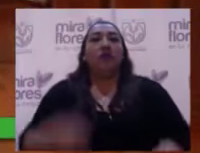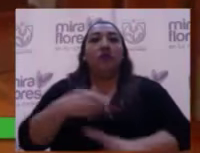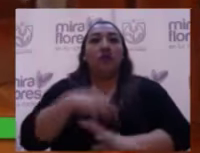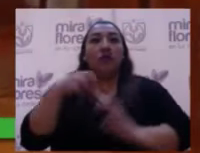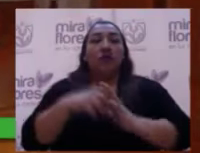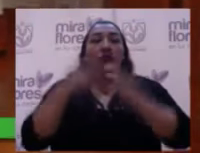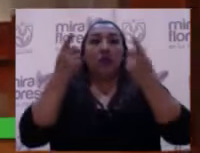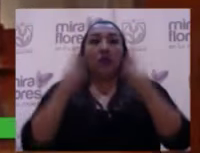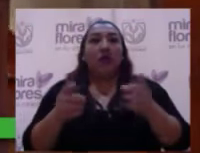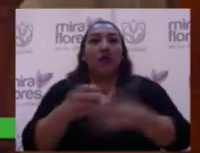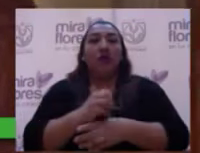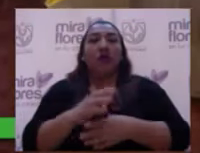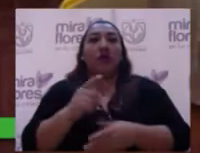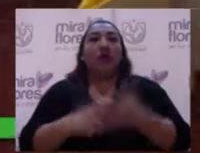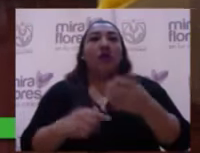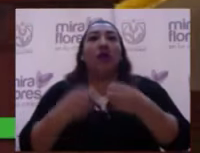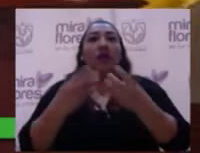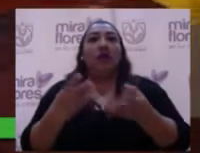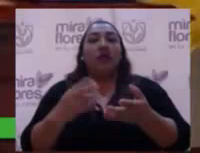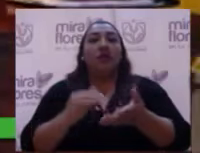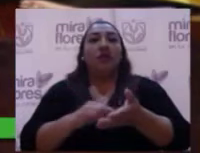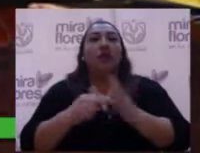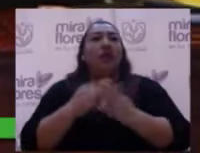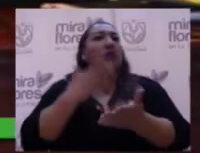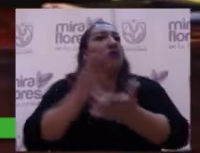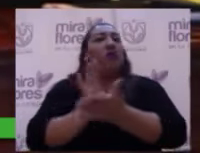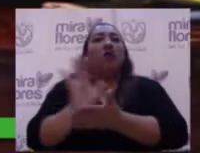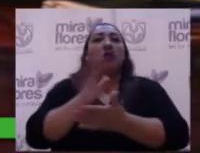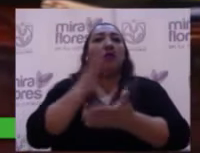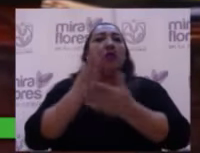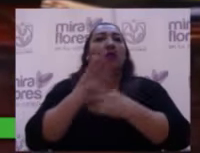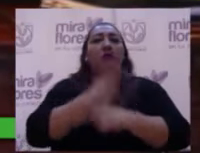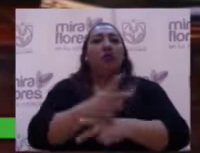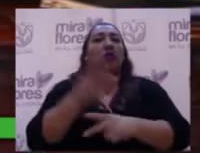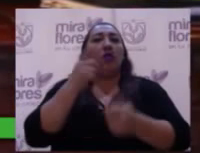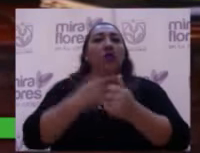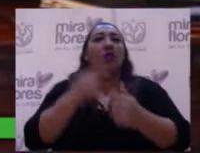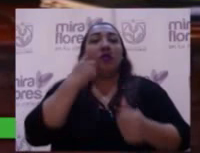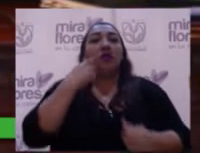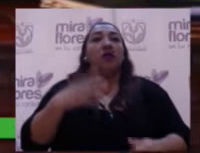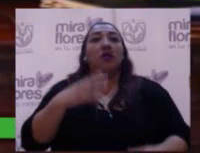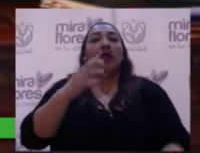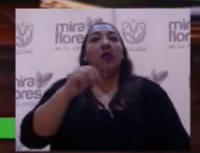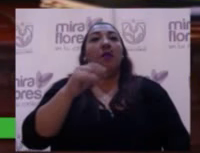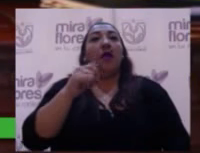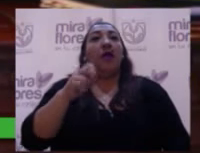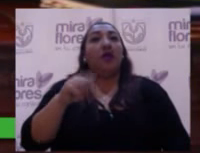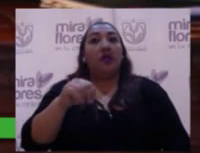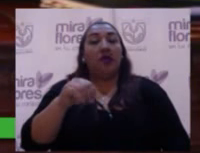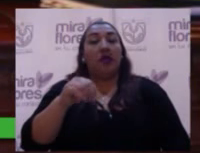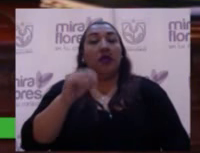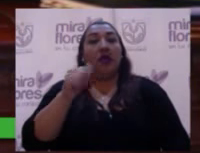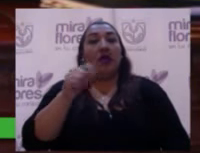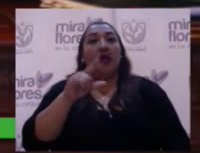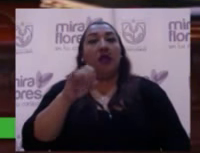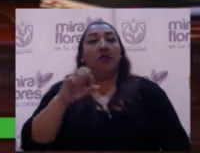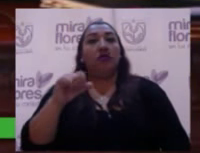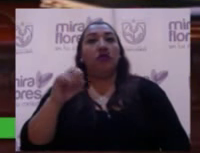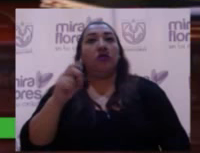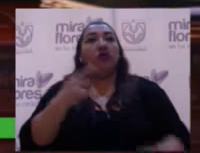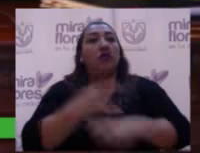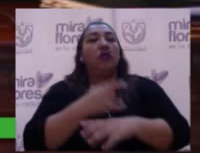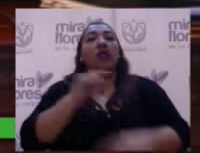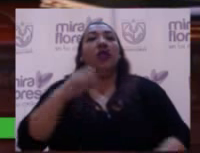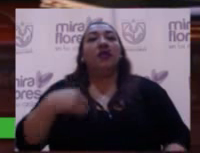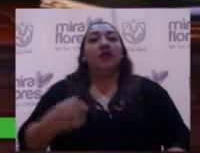Proyecto de acuerdo de Consejo que deplora el hecho violento perpetrado por el señor Martín Alonso Camino Forsyth en agravio de la